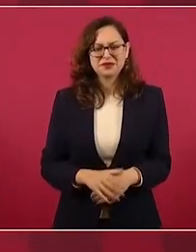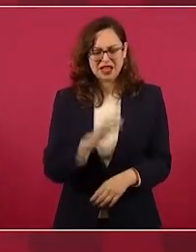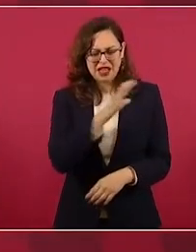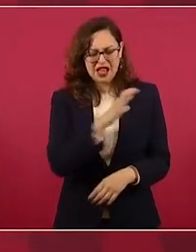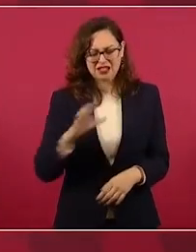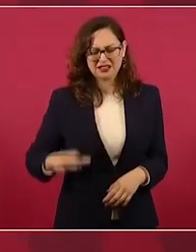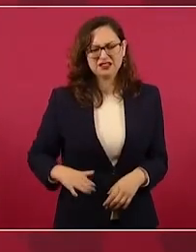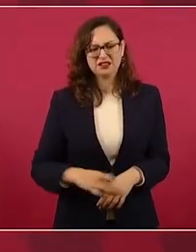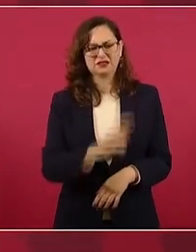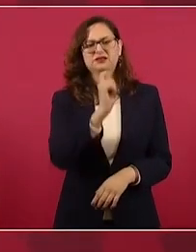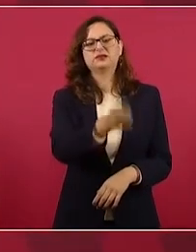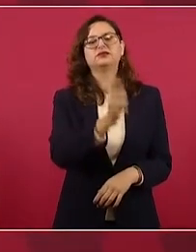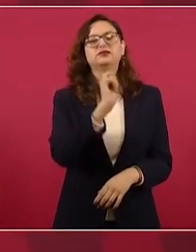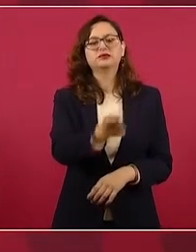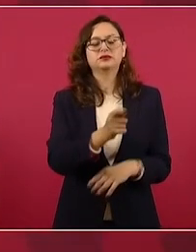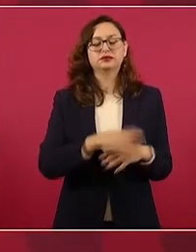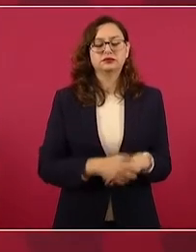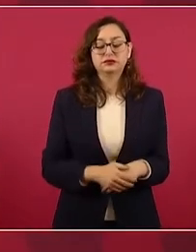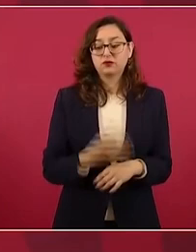o no?